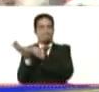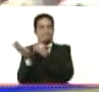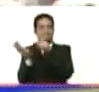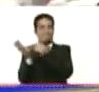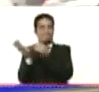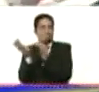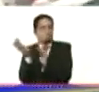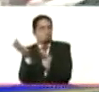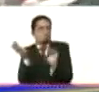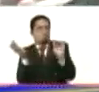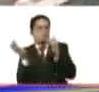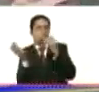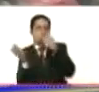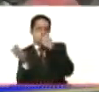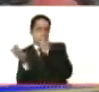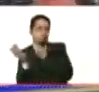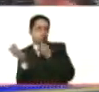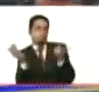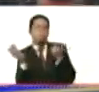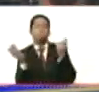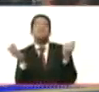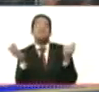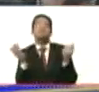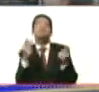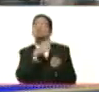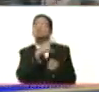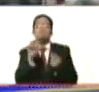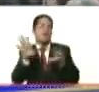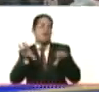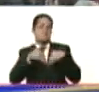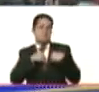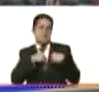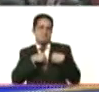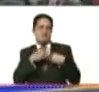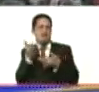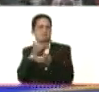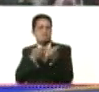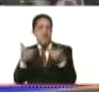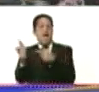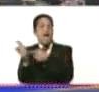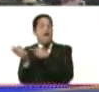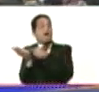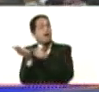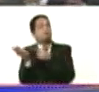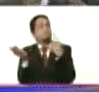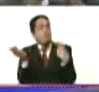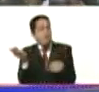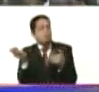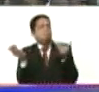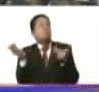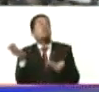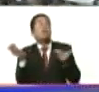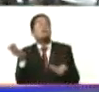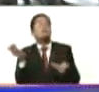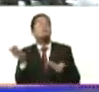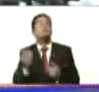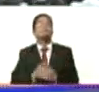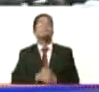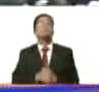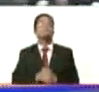todo precio y no admite nada a cambio, eso tiene dignidad. Lo